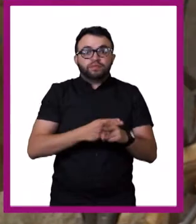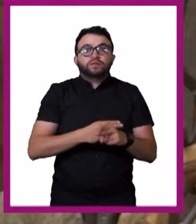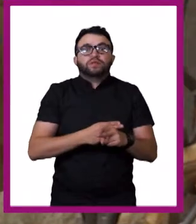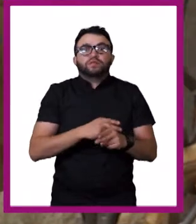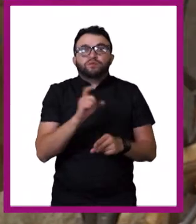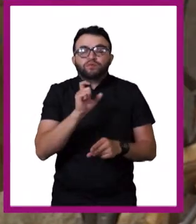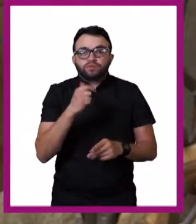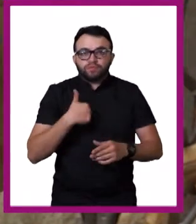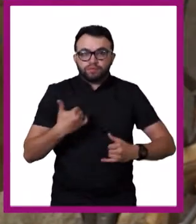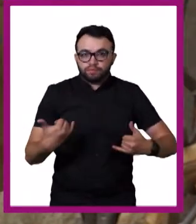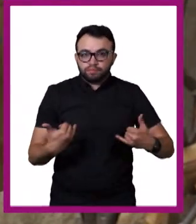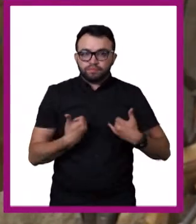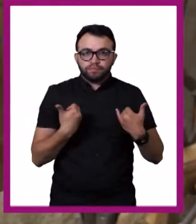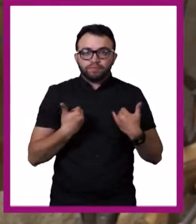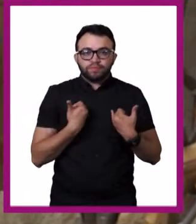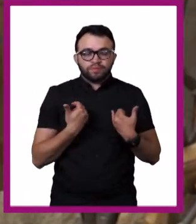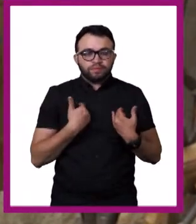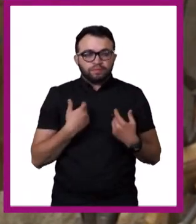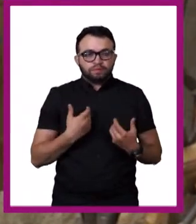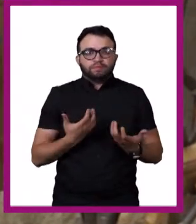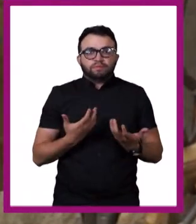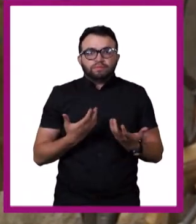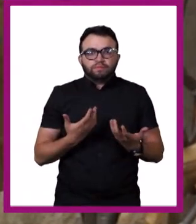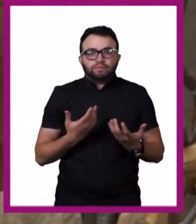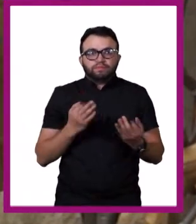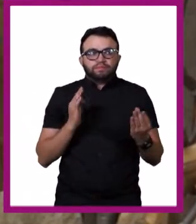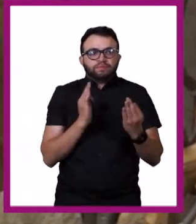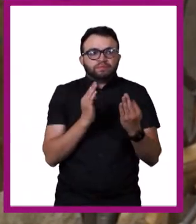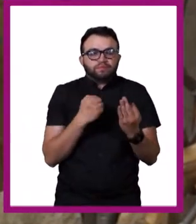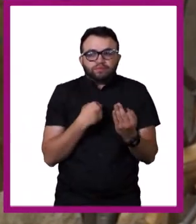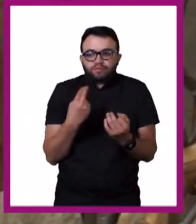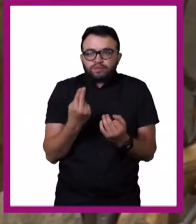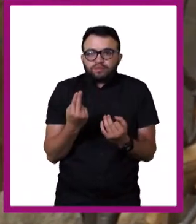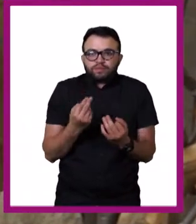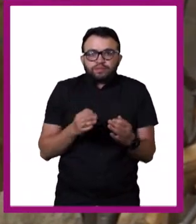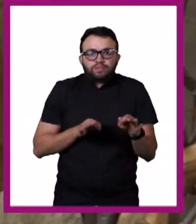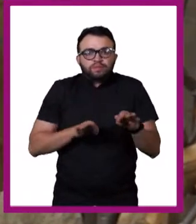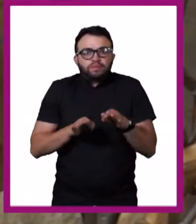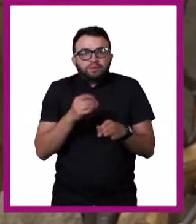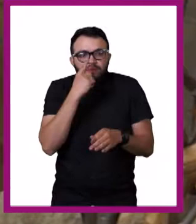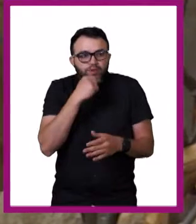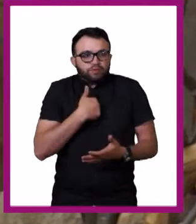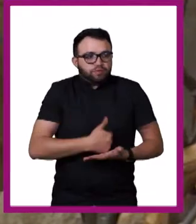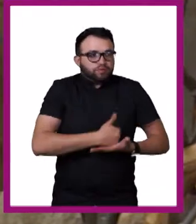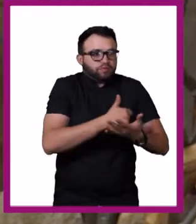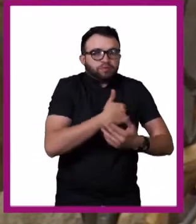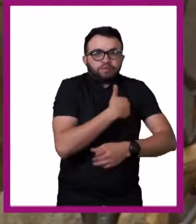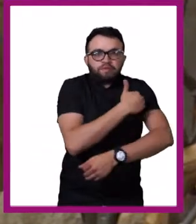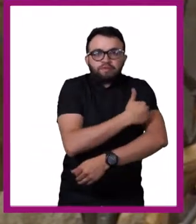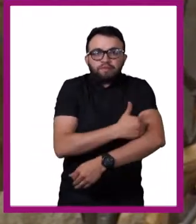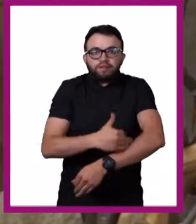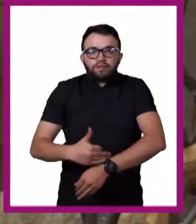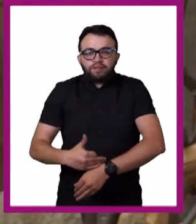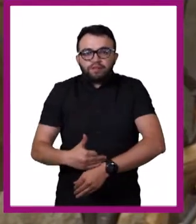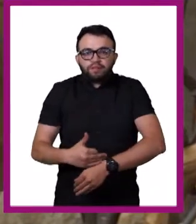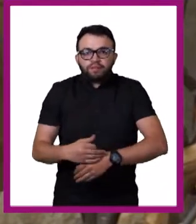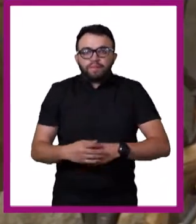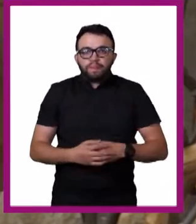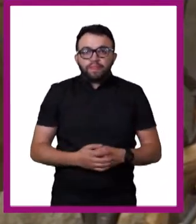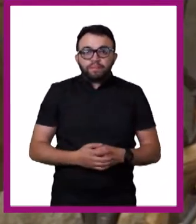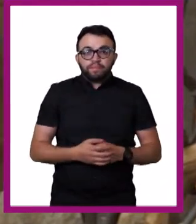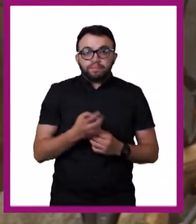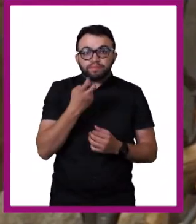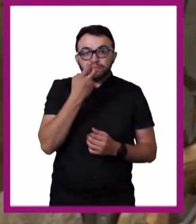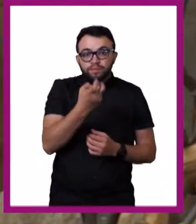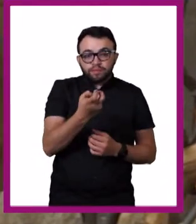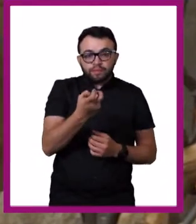con que tenía que trabajar para para aportar a la familia económicamente. Y ahí